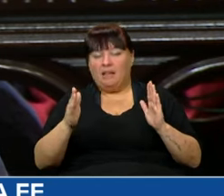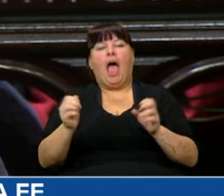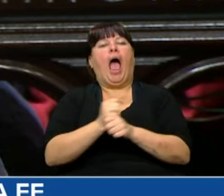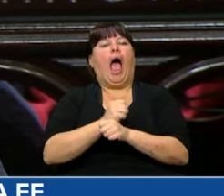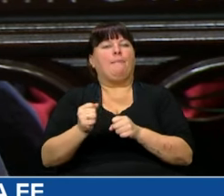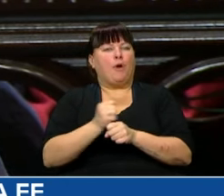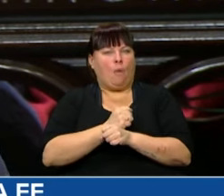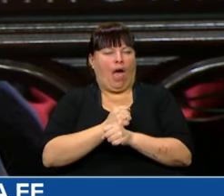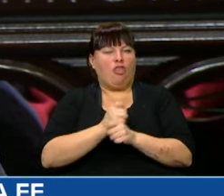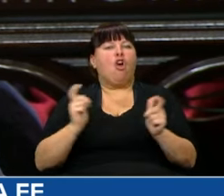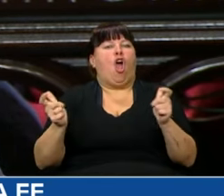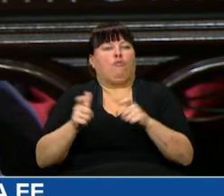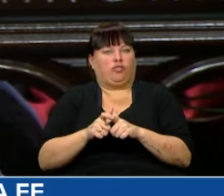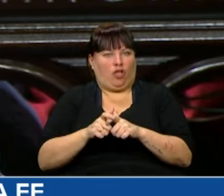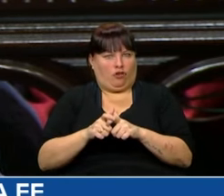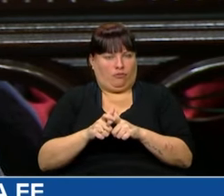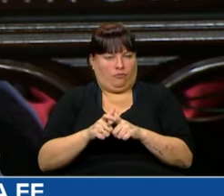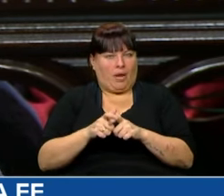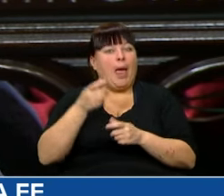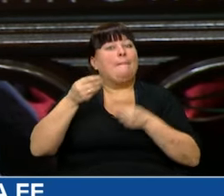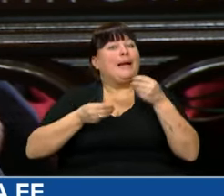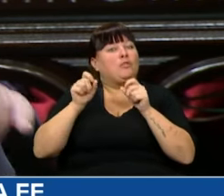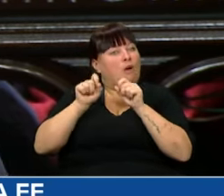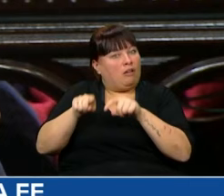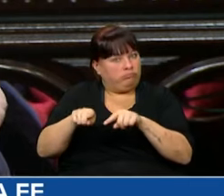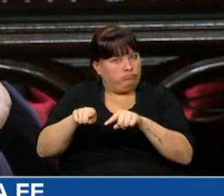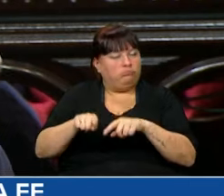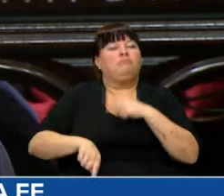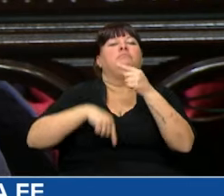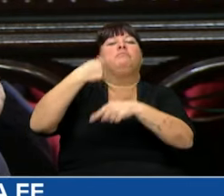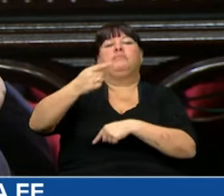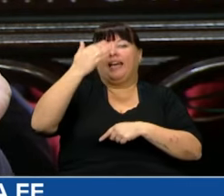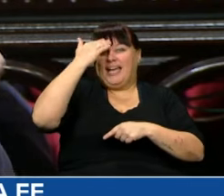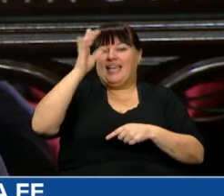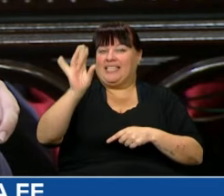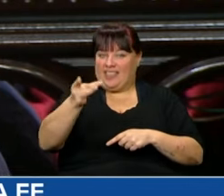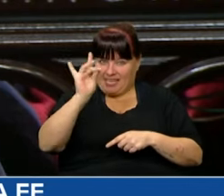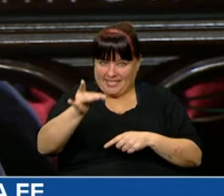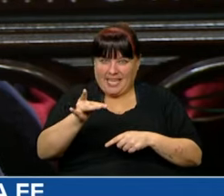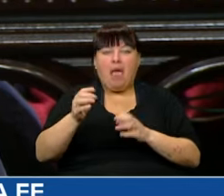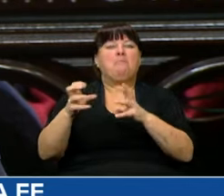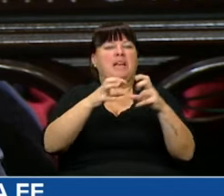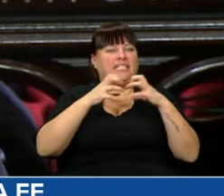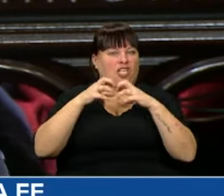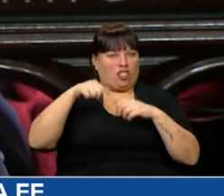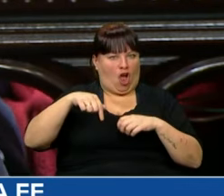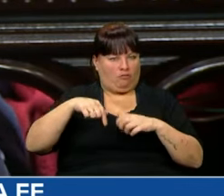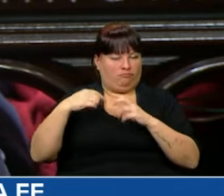aprobó la Comisión de Presupuesto. El 15 de diciembre se trató en este